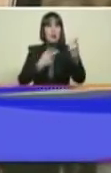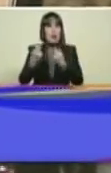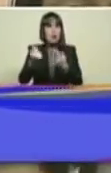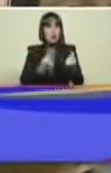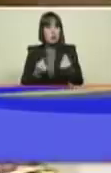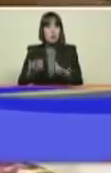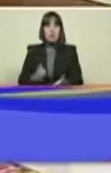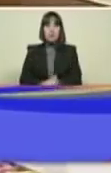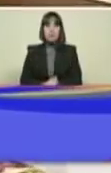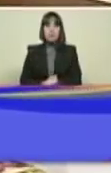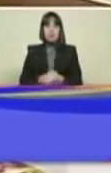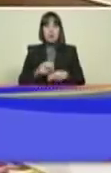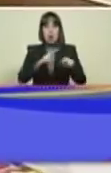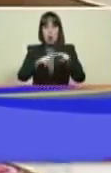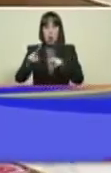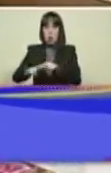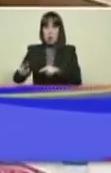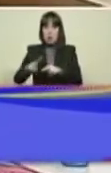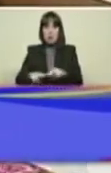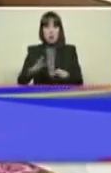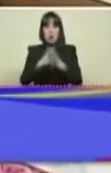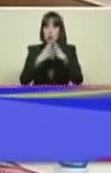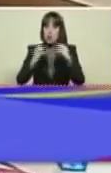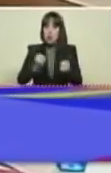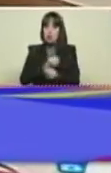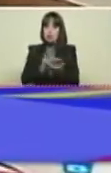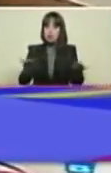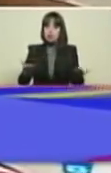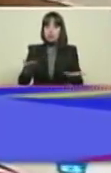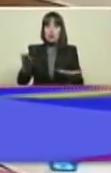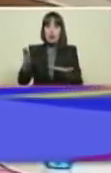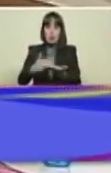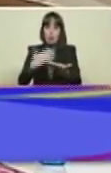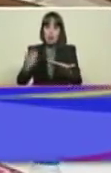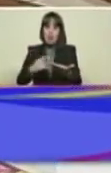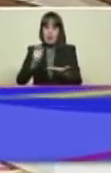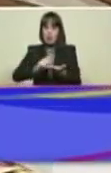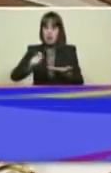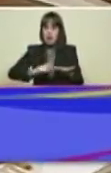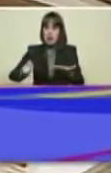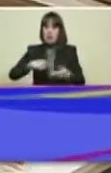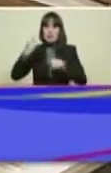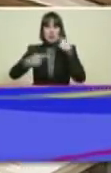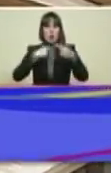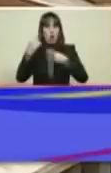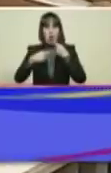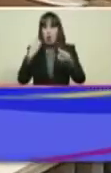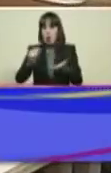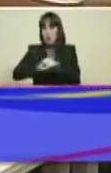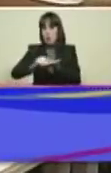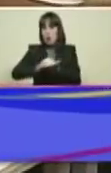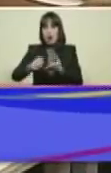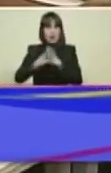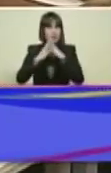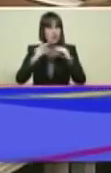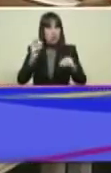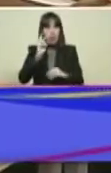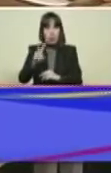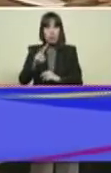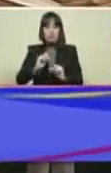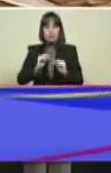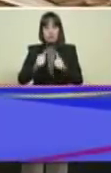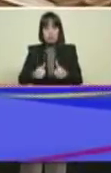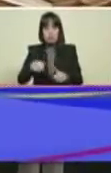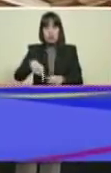niños estrenando sus útiles escolares que usted hizo posible el día de hoy, no solamente en esta bella inauguración,